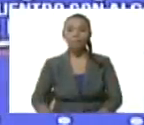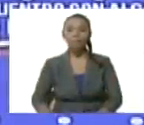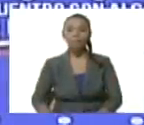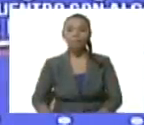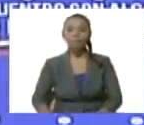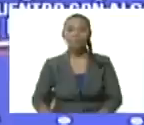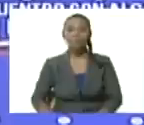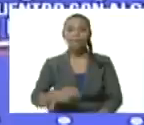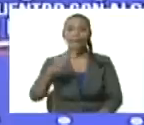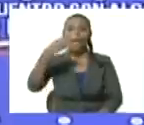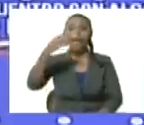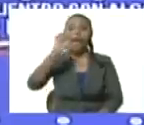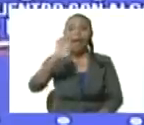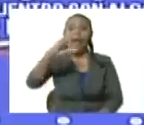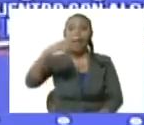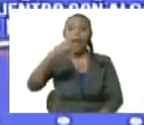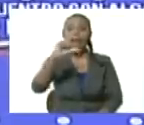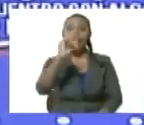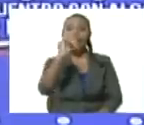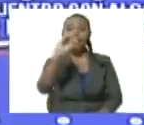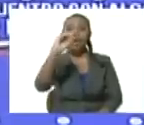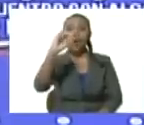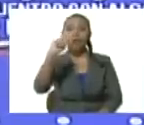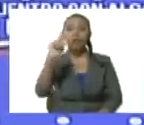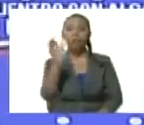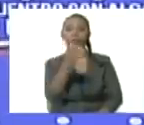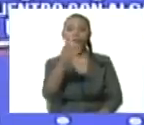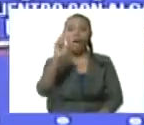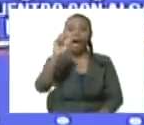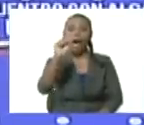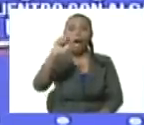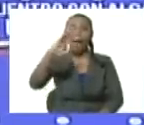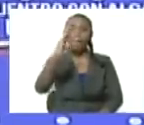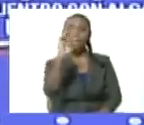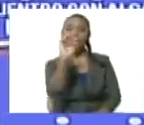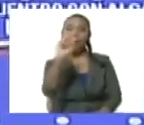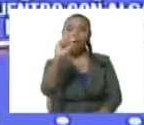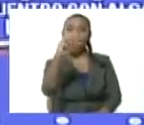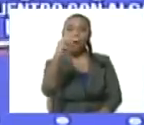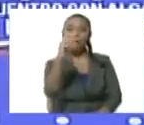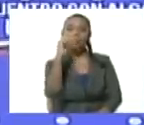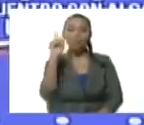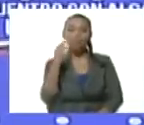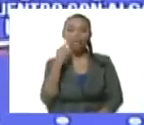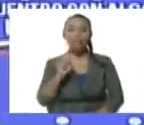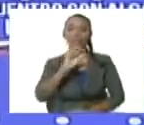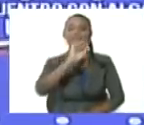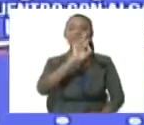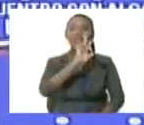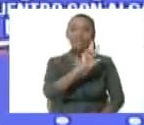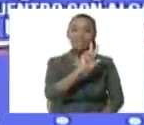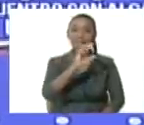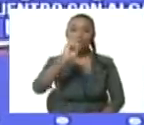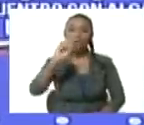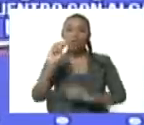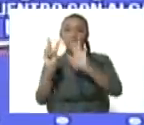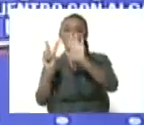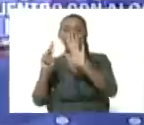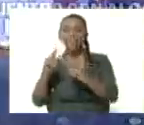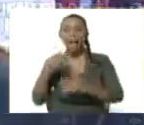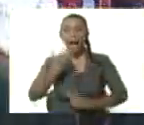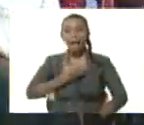Elio Abrams, escúchame, aquí están los 307 alcaldes